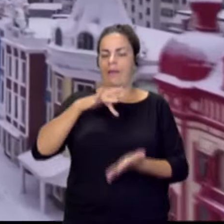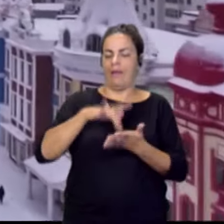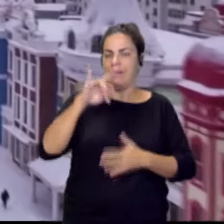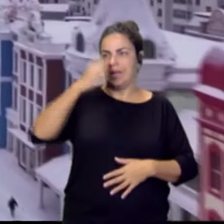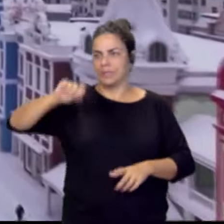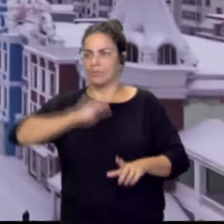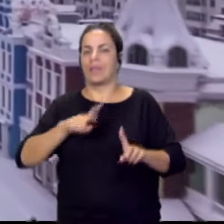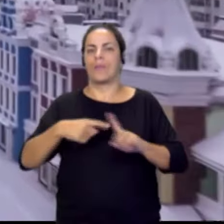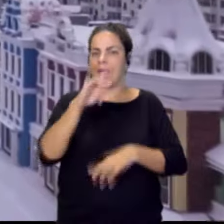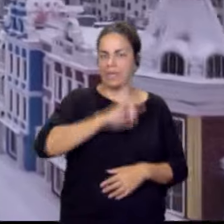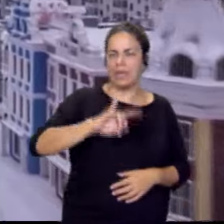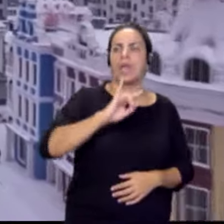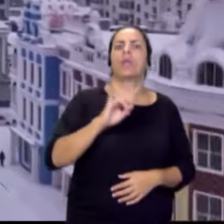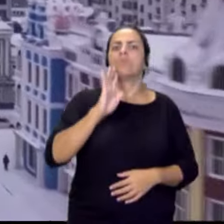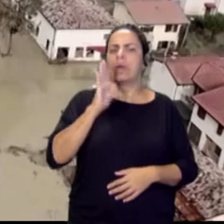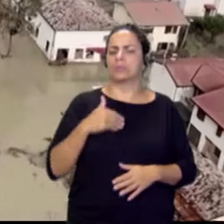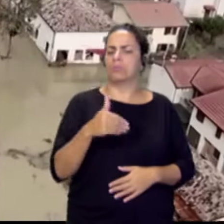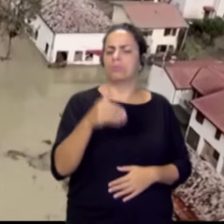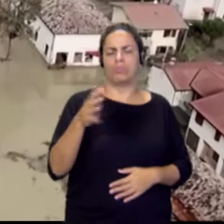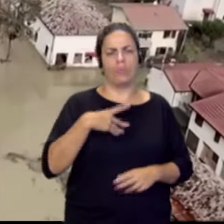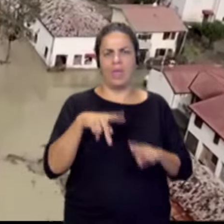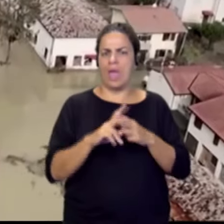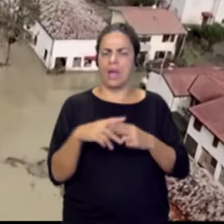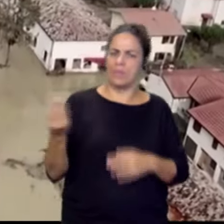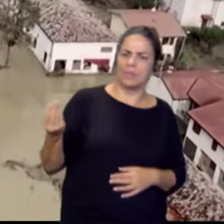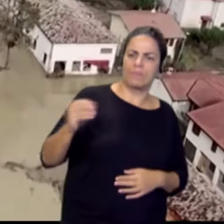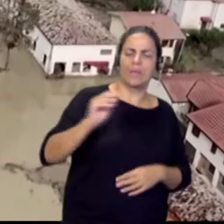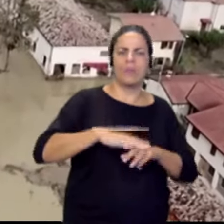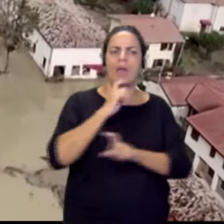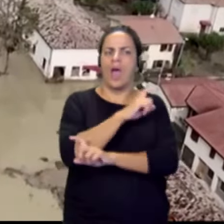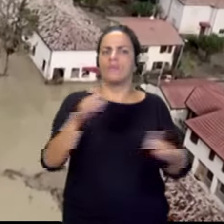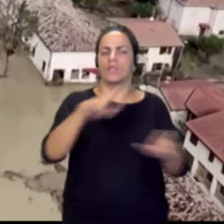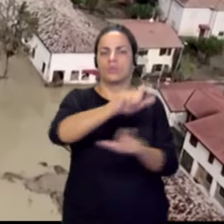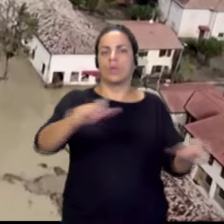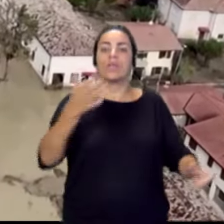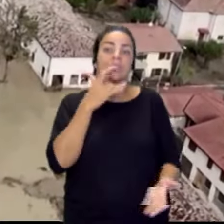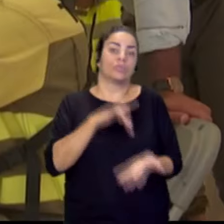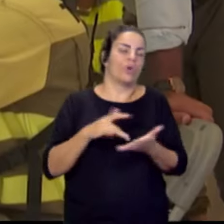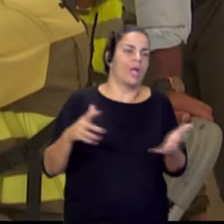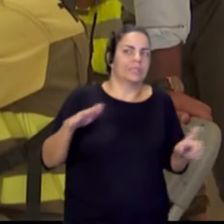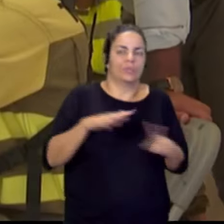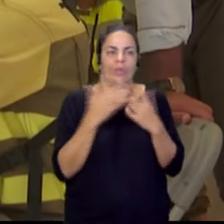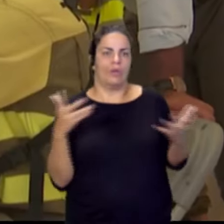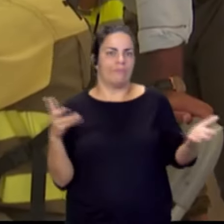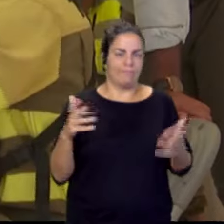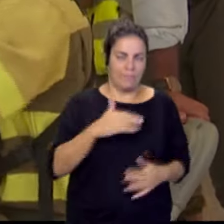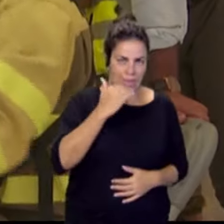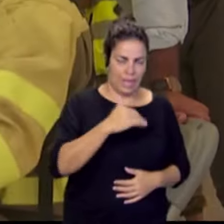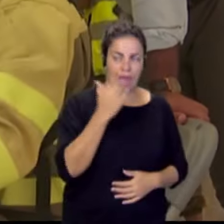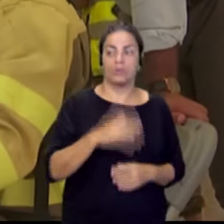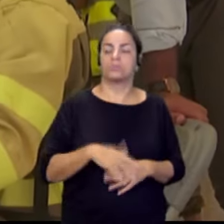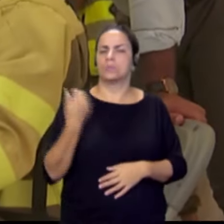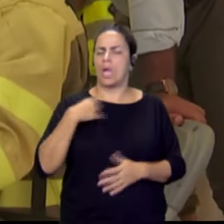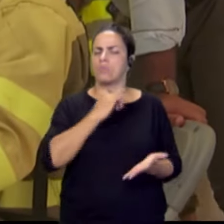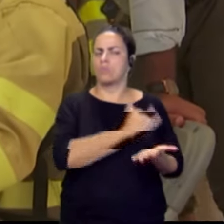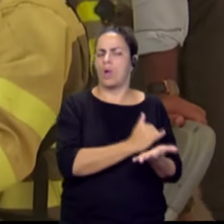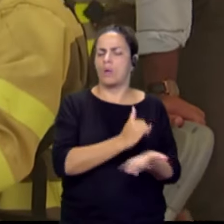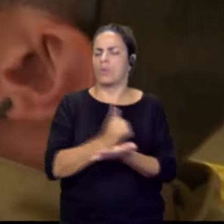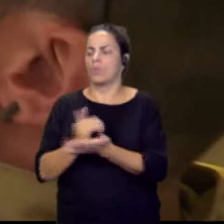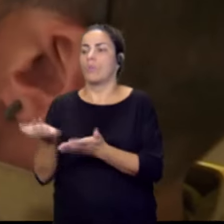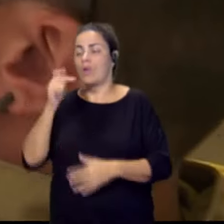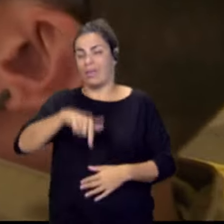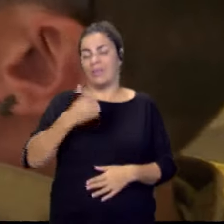pronto se vuelva una herramienta más para mantener a la ciudadanía alerta ante situaciones extraordinarias. Además de las pruebas, aquí ya se ha usado en los